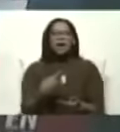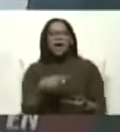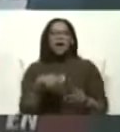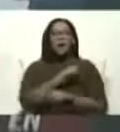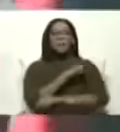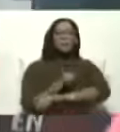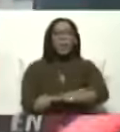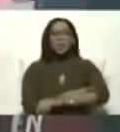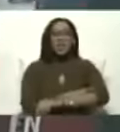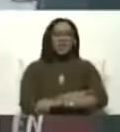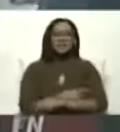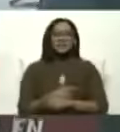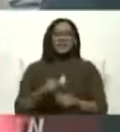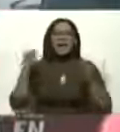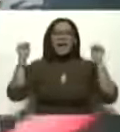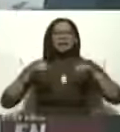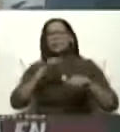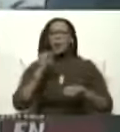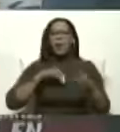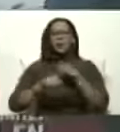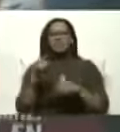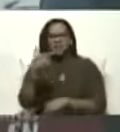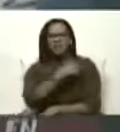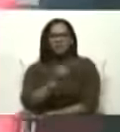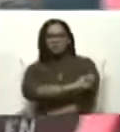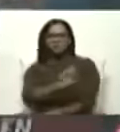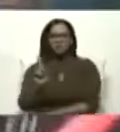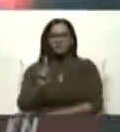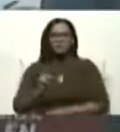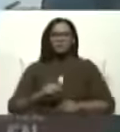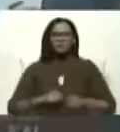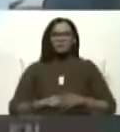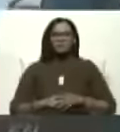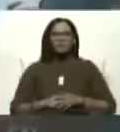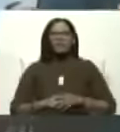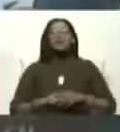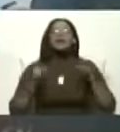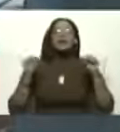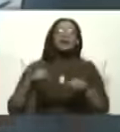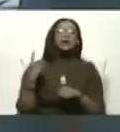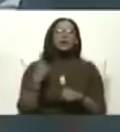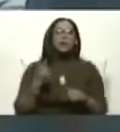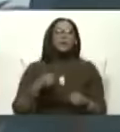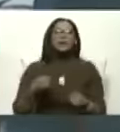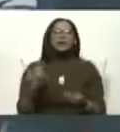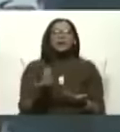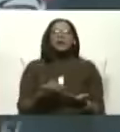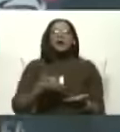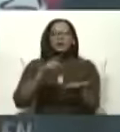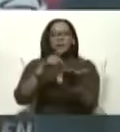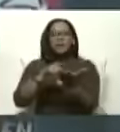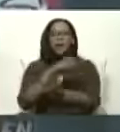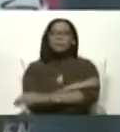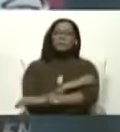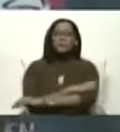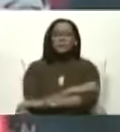poderes occidentales: aquí no entran esas vacunas. Y lo único para lo que aparecieron los